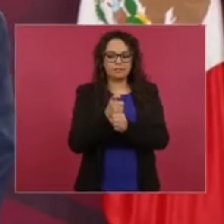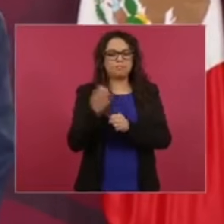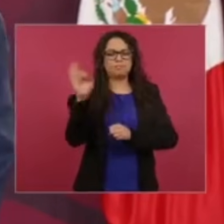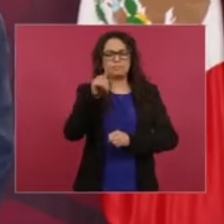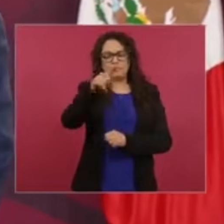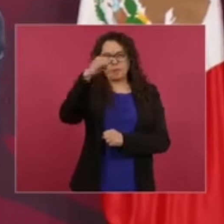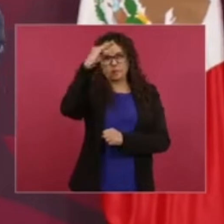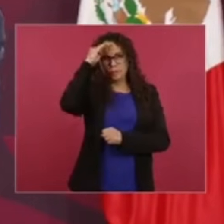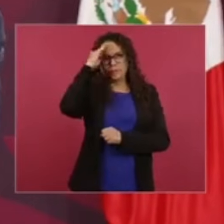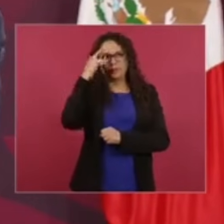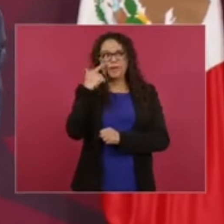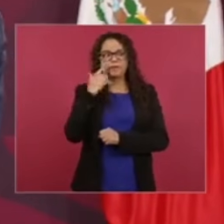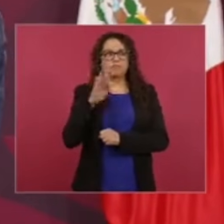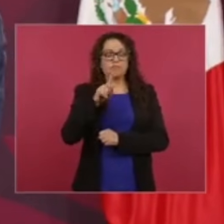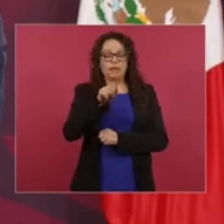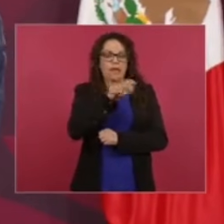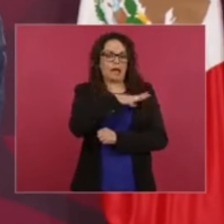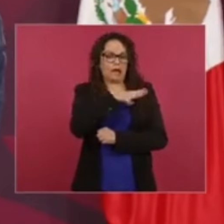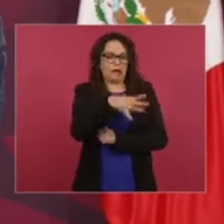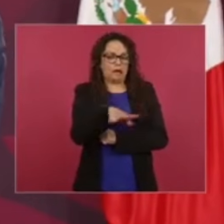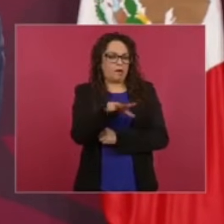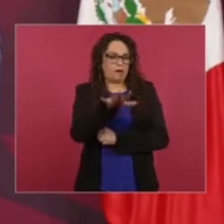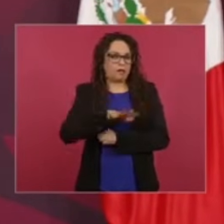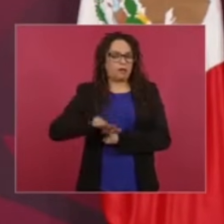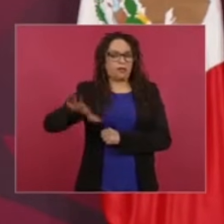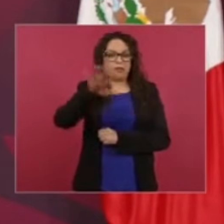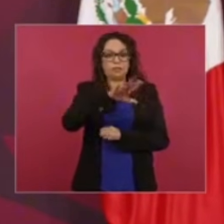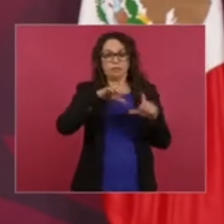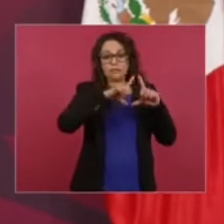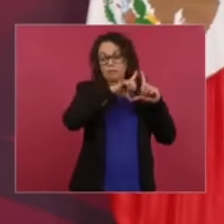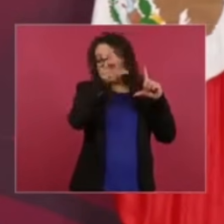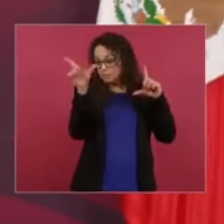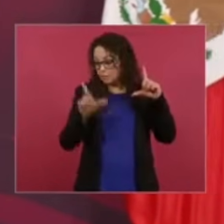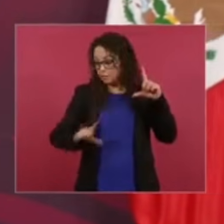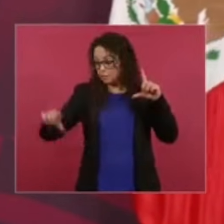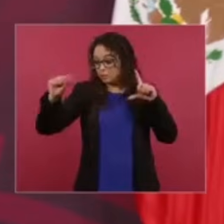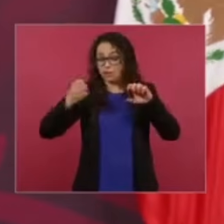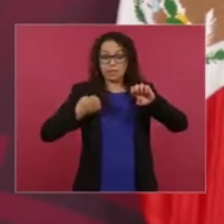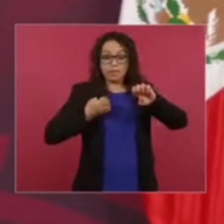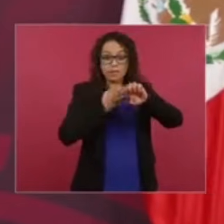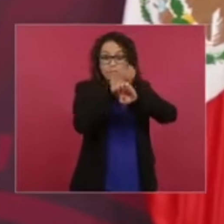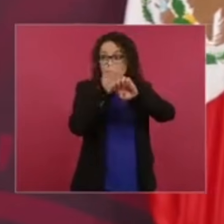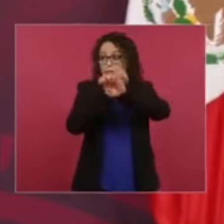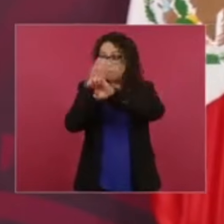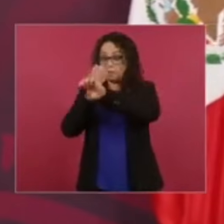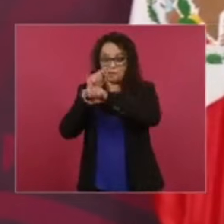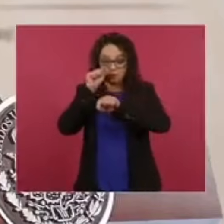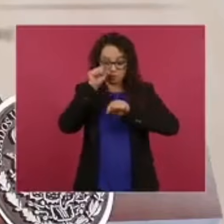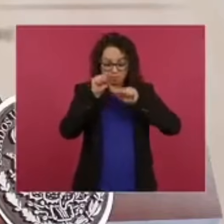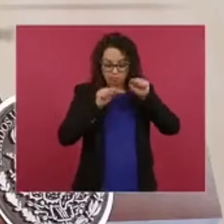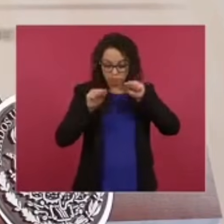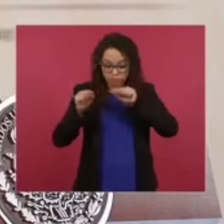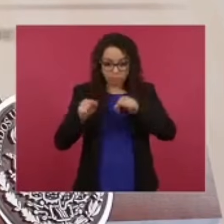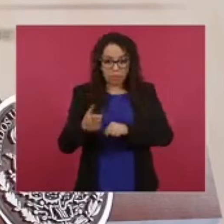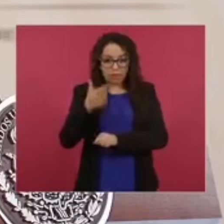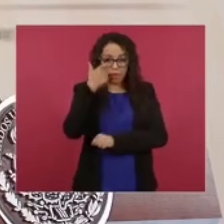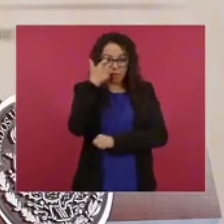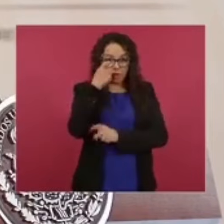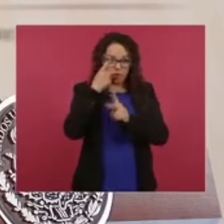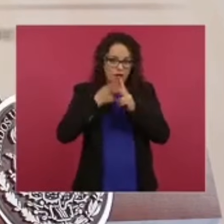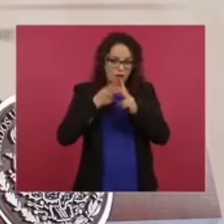generales los estados que más presupuesto reciben para el